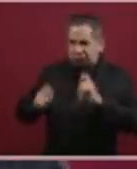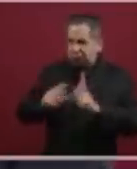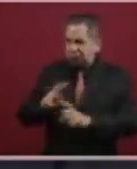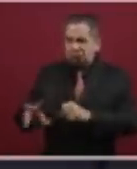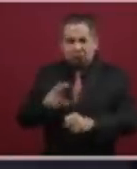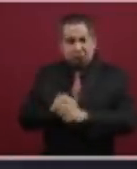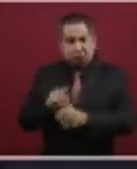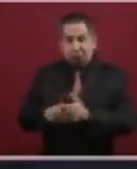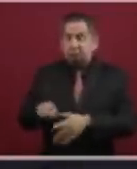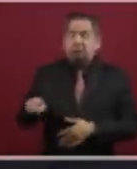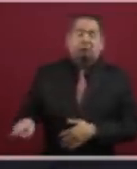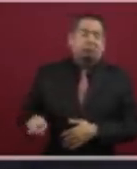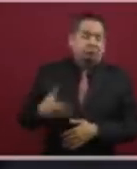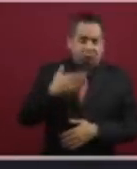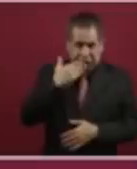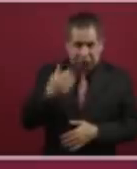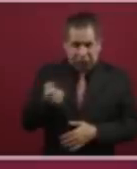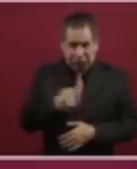es